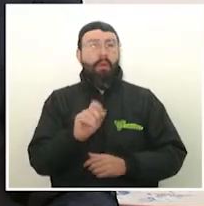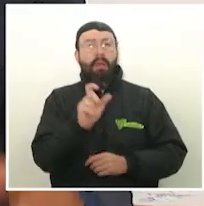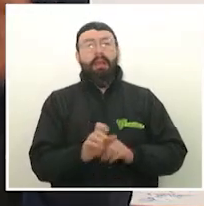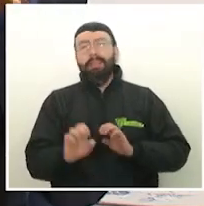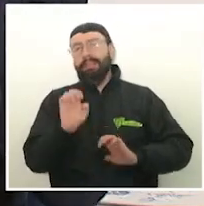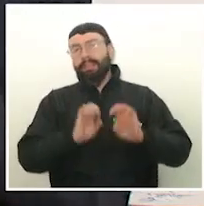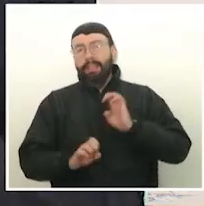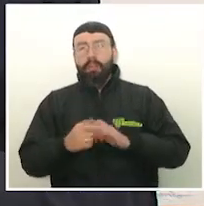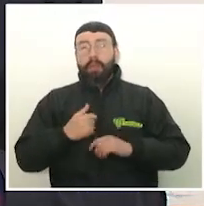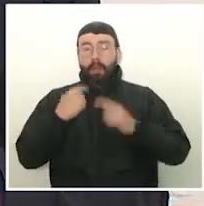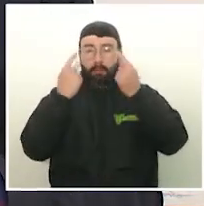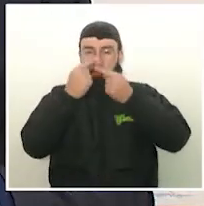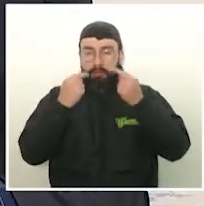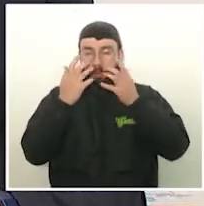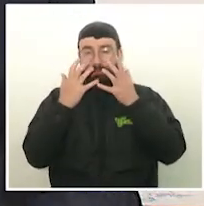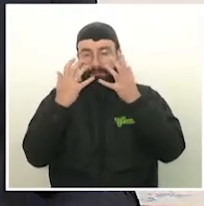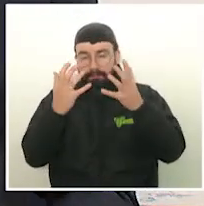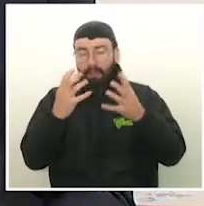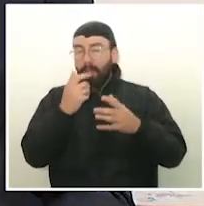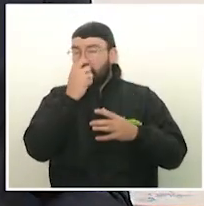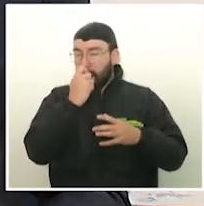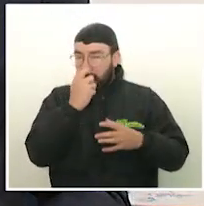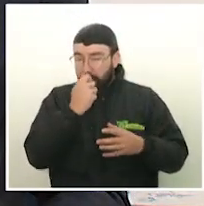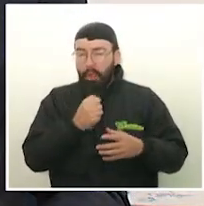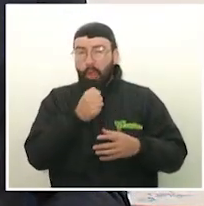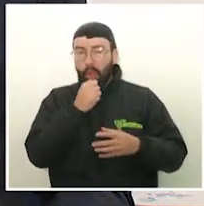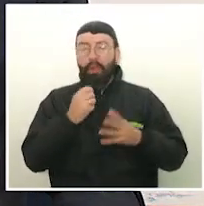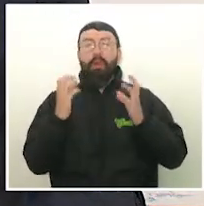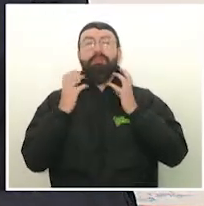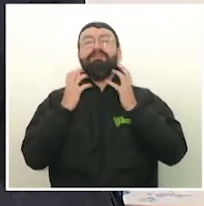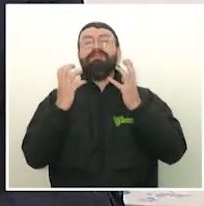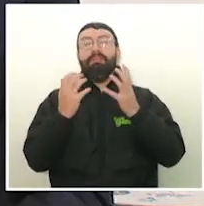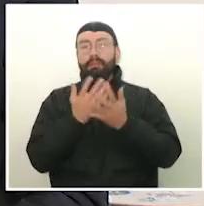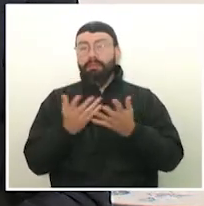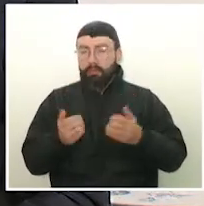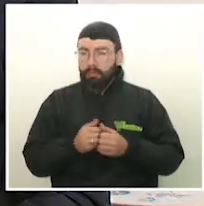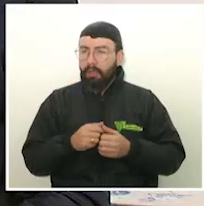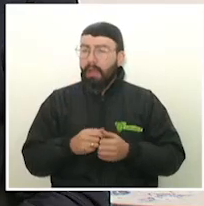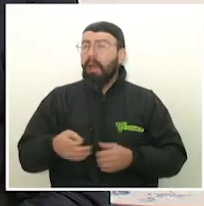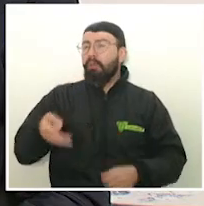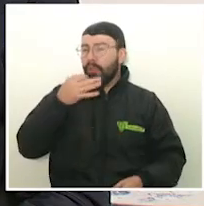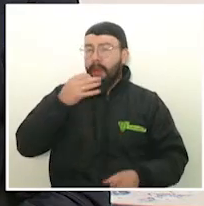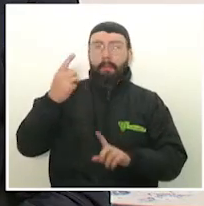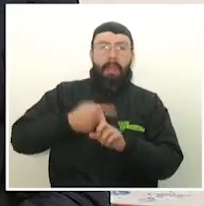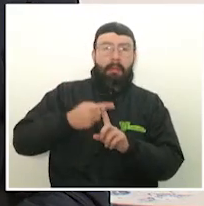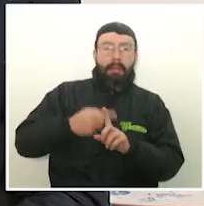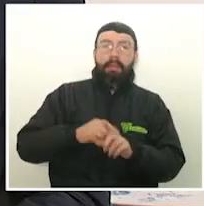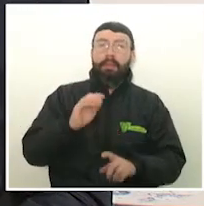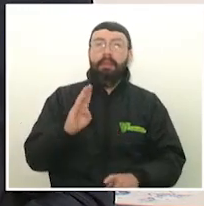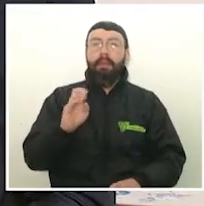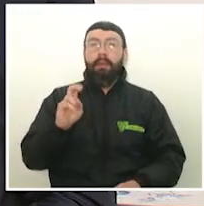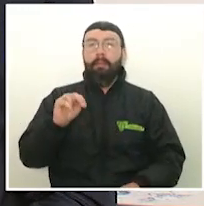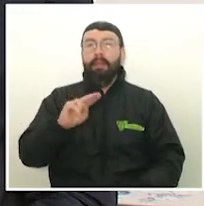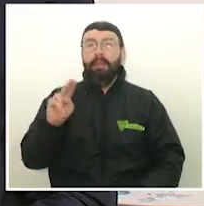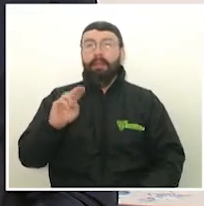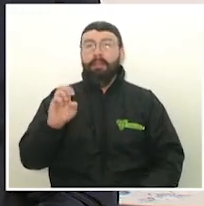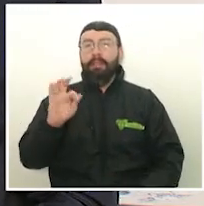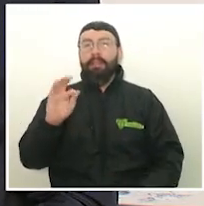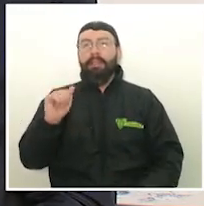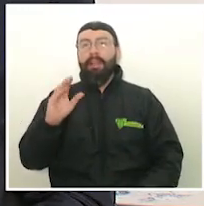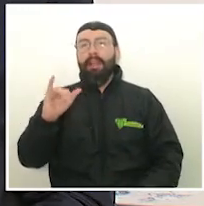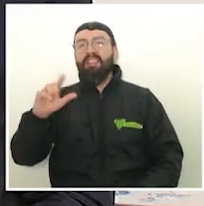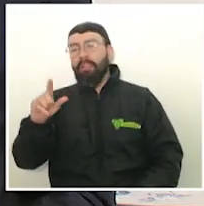con flemas, con secreciones, con amigdalitis. Bencetacil cada mes. Cuando no es que ustedes van para una